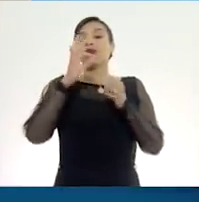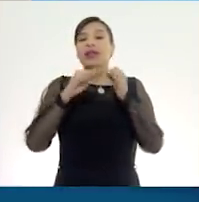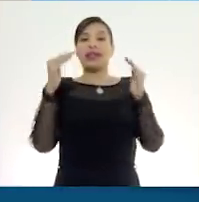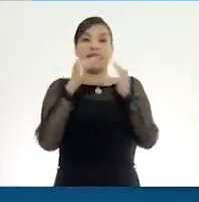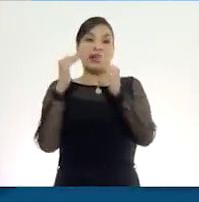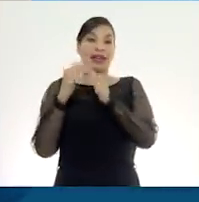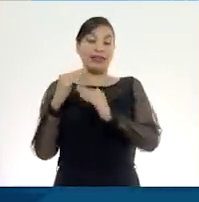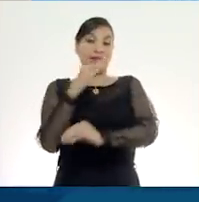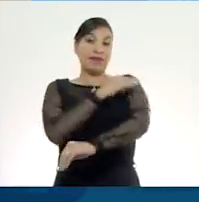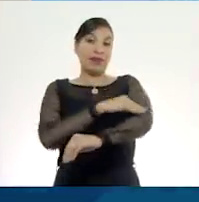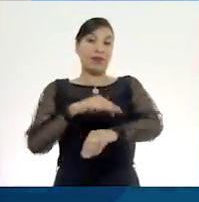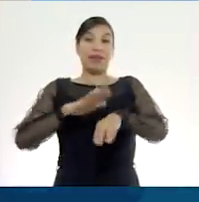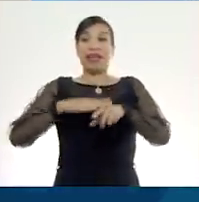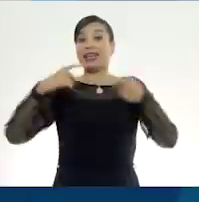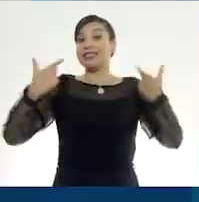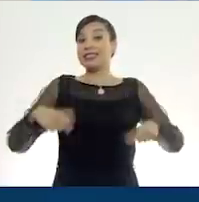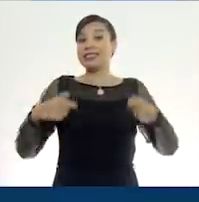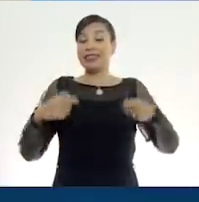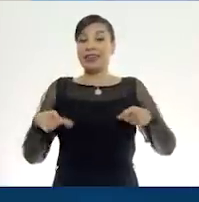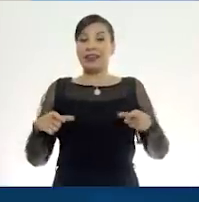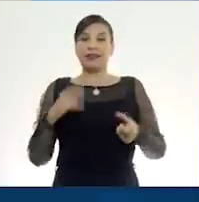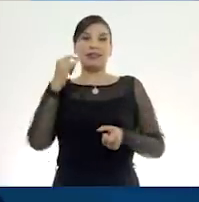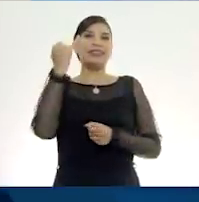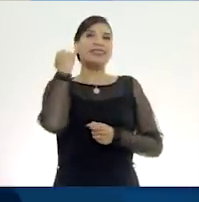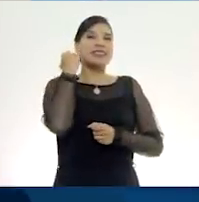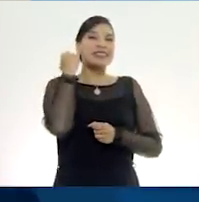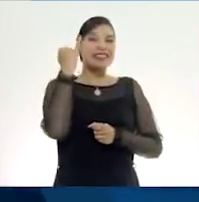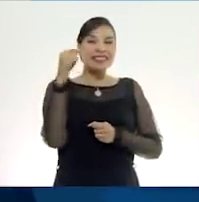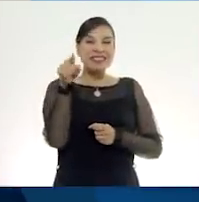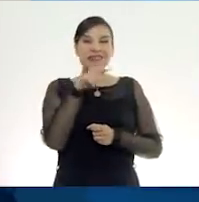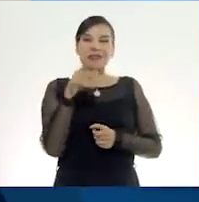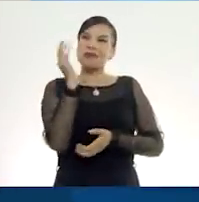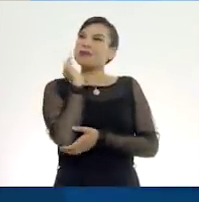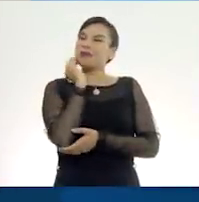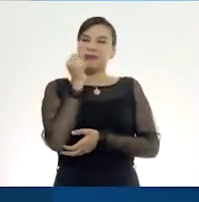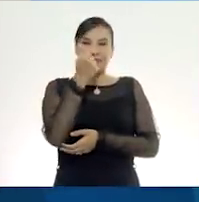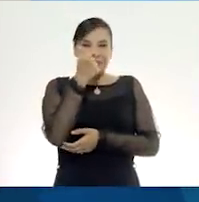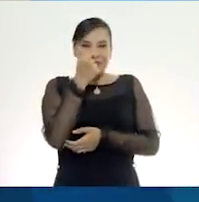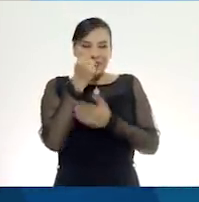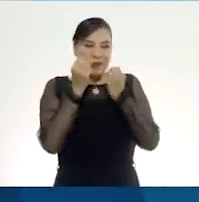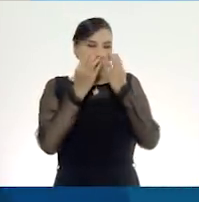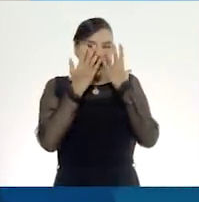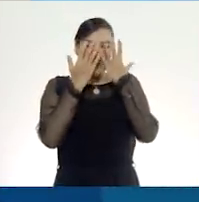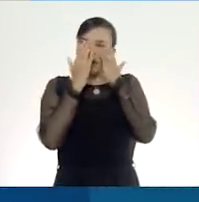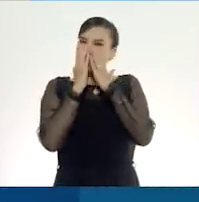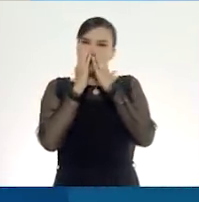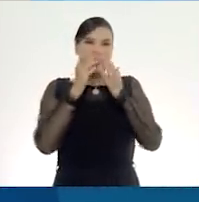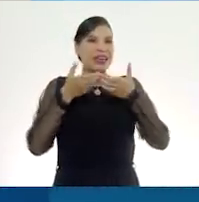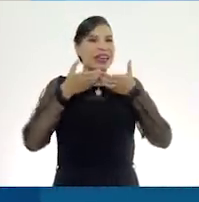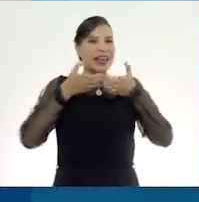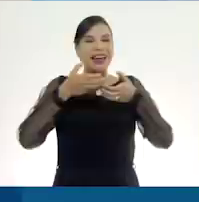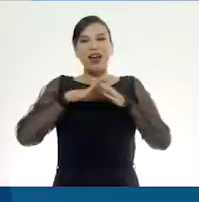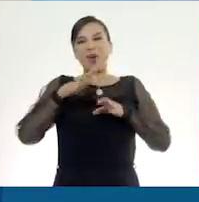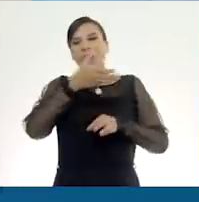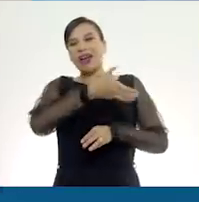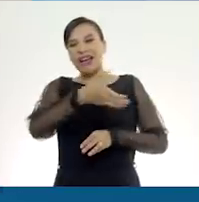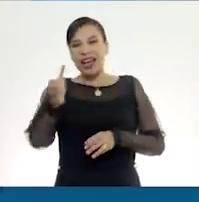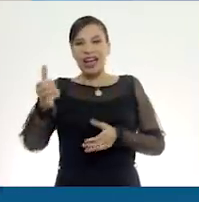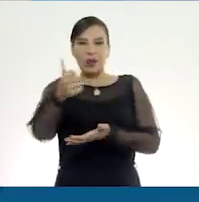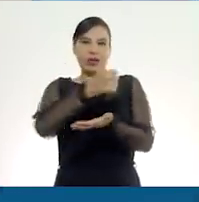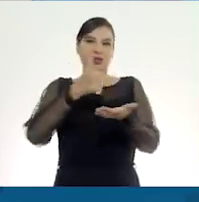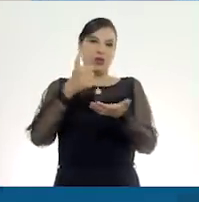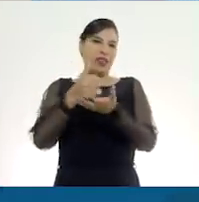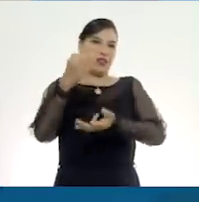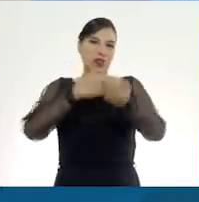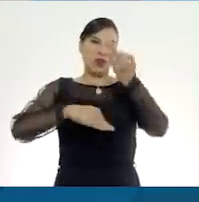de las familias más ricas. Entonces, imagínate los olores que había tanto en el campo y en la ciudad con todo